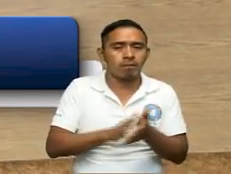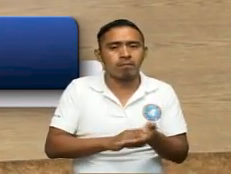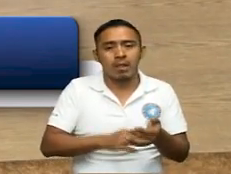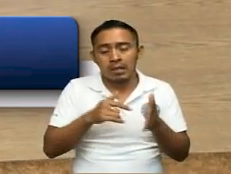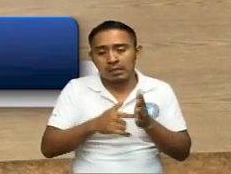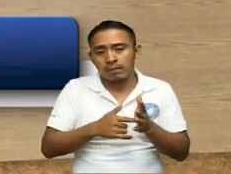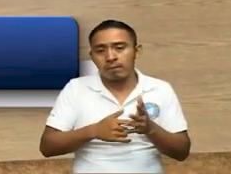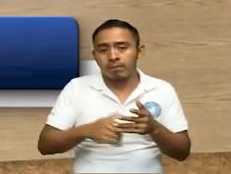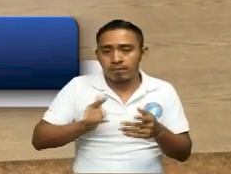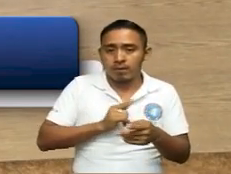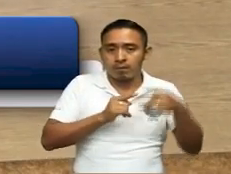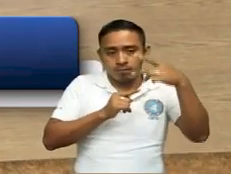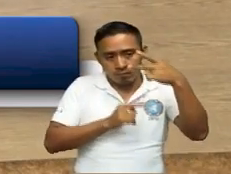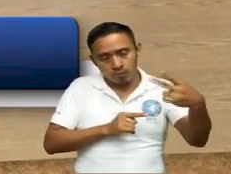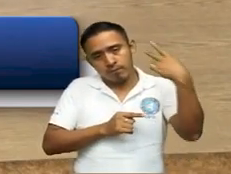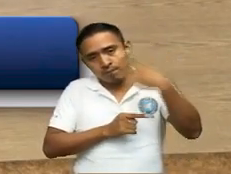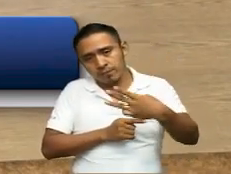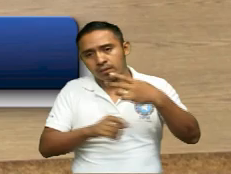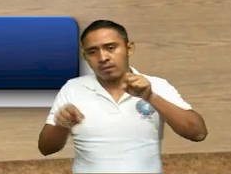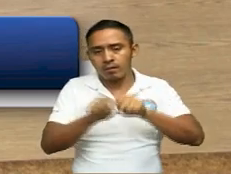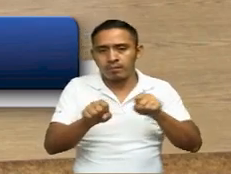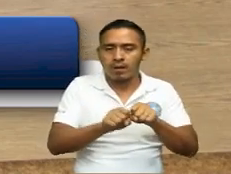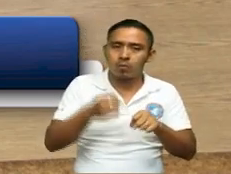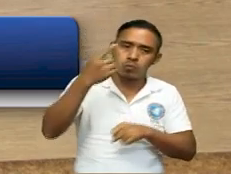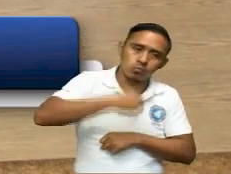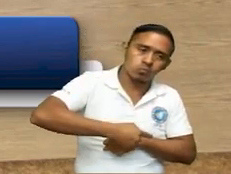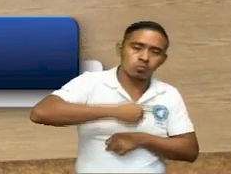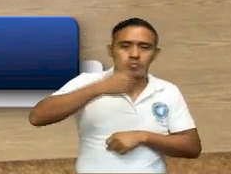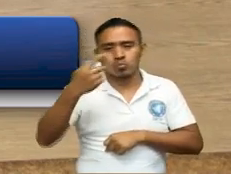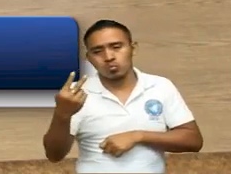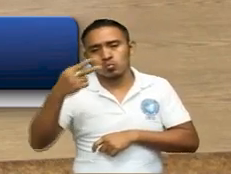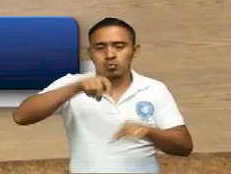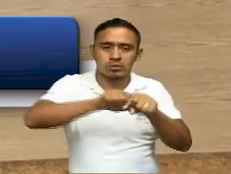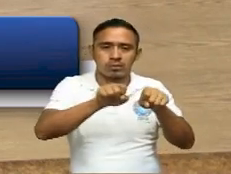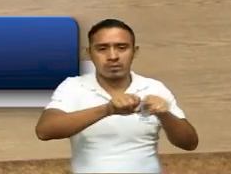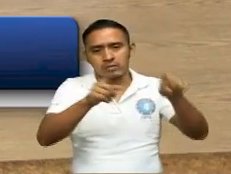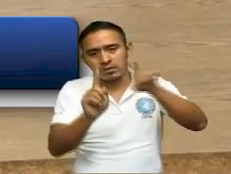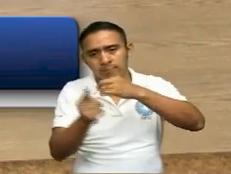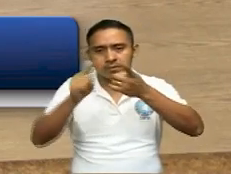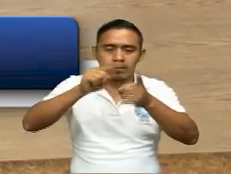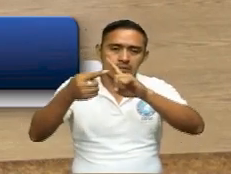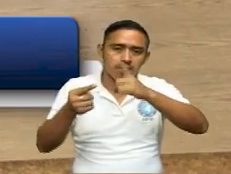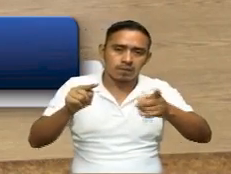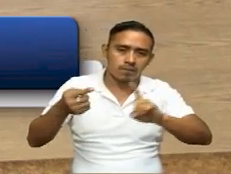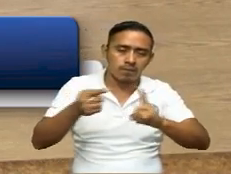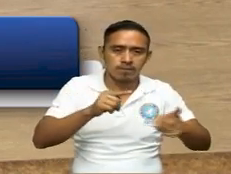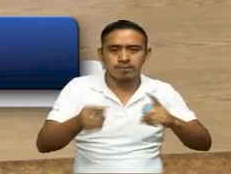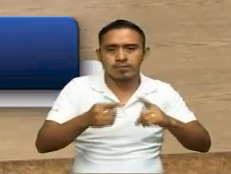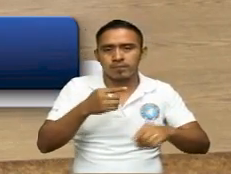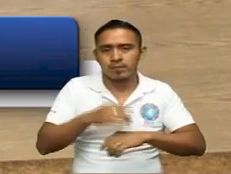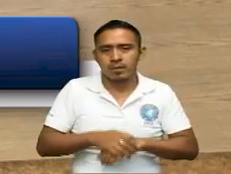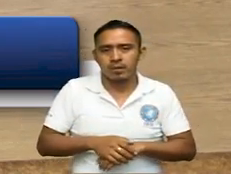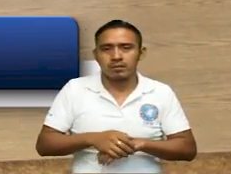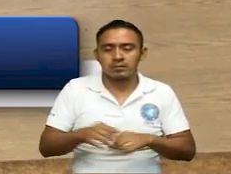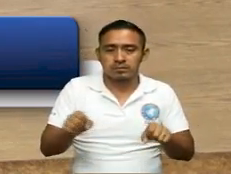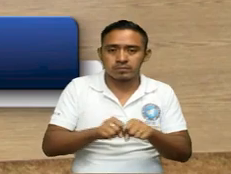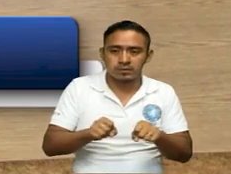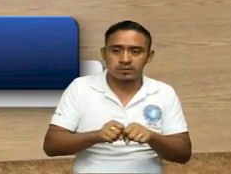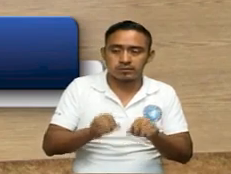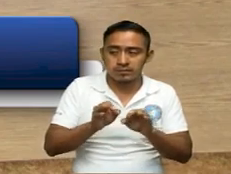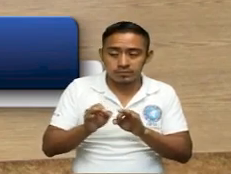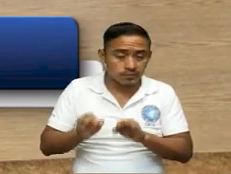tiene dos, tres pares de zapatos, entonces que los alterne, un día utilice uno, al día siguiente utilice otro, de tal manera que el zapato tenga el tiempo de secarse y no